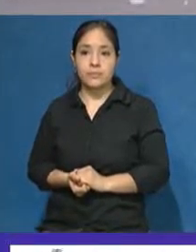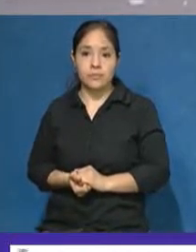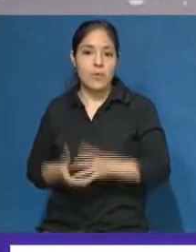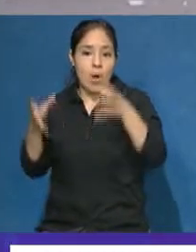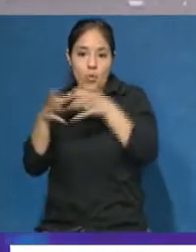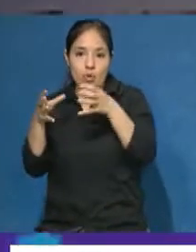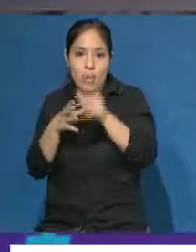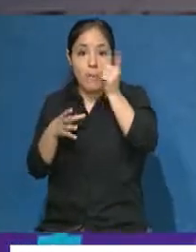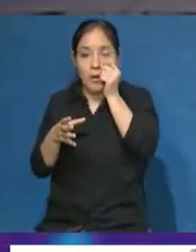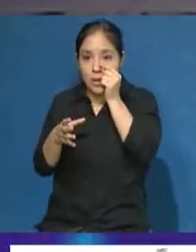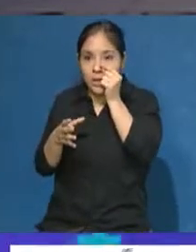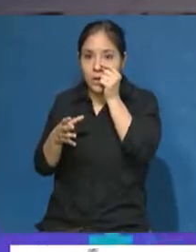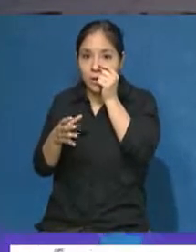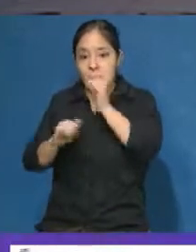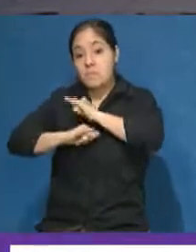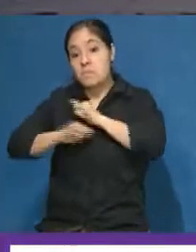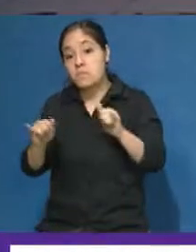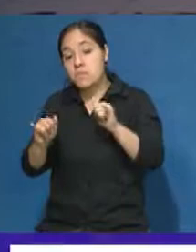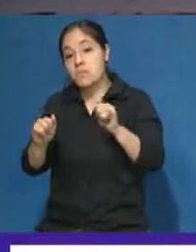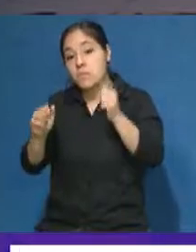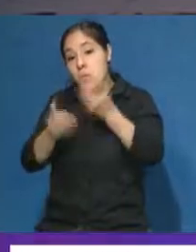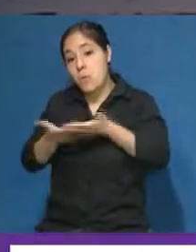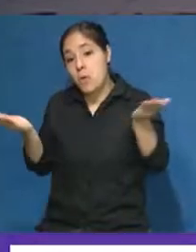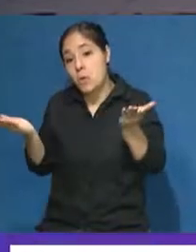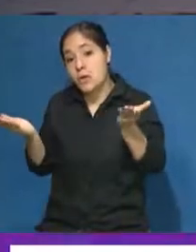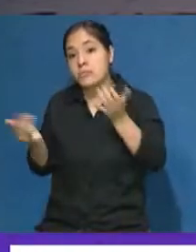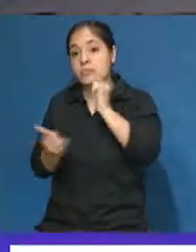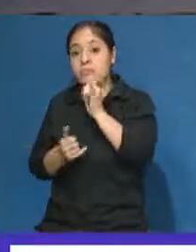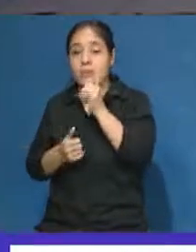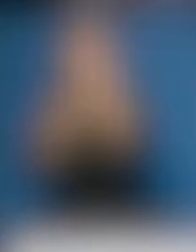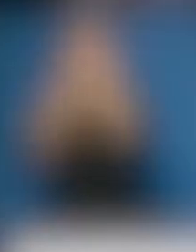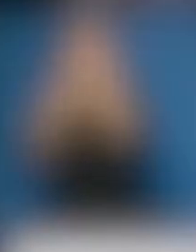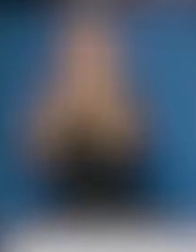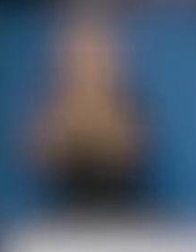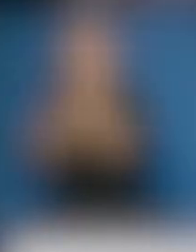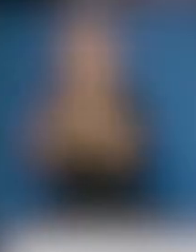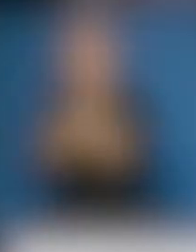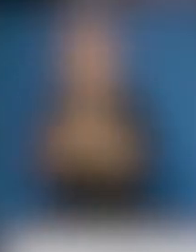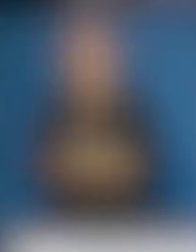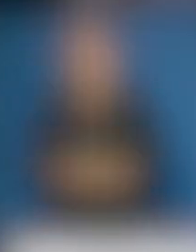política, por lo menos de los que se manifiestan públicamente, ¿no? Bueno, muchas gracias, que estén bien.